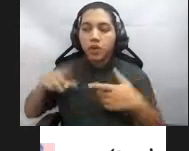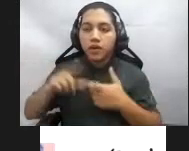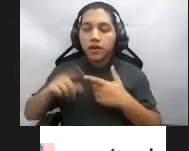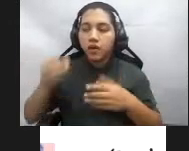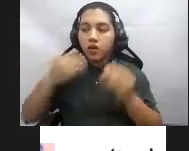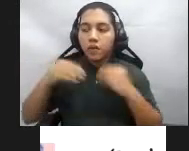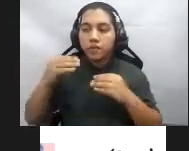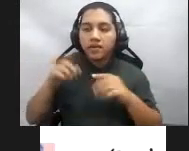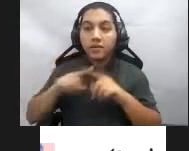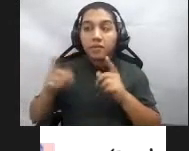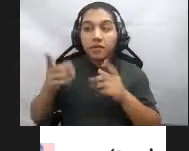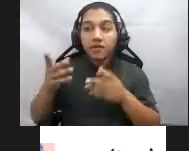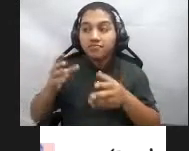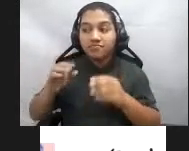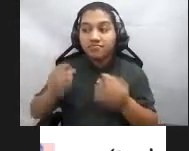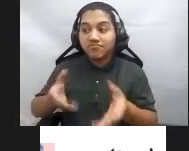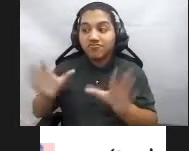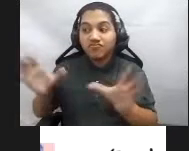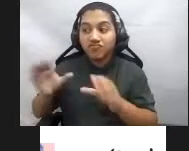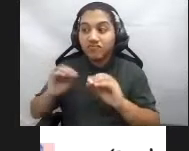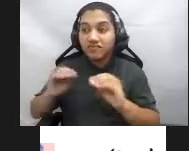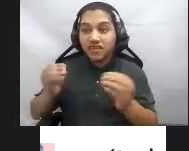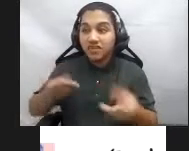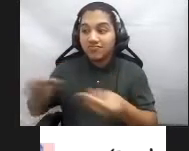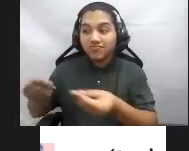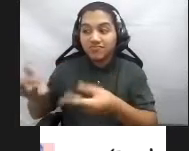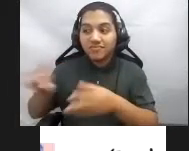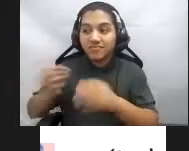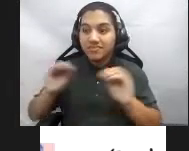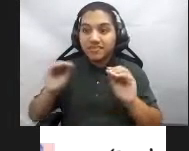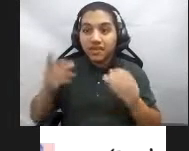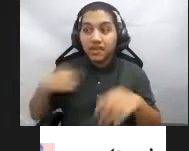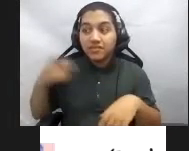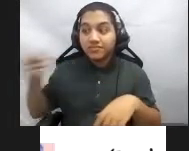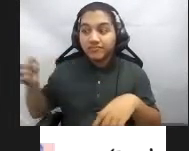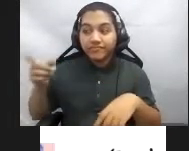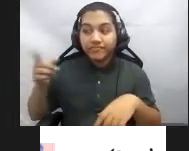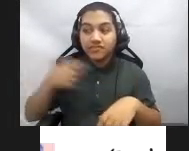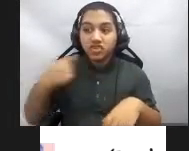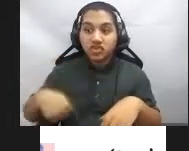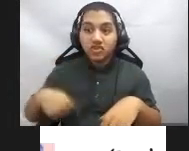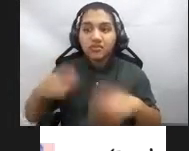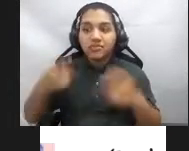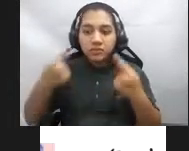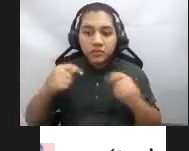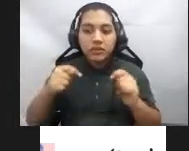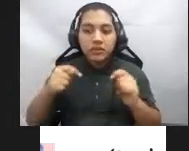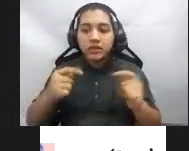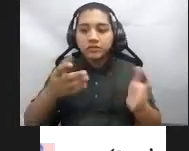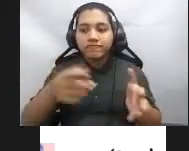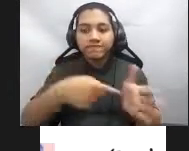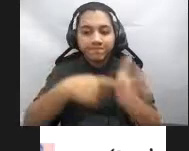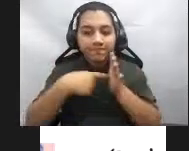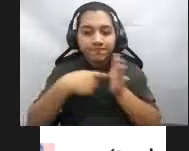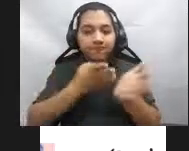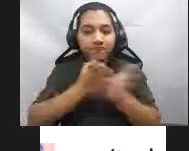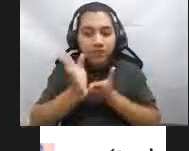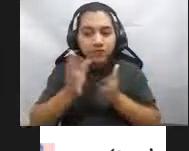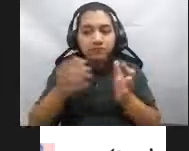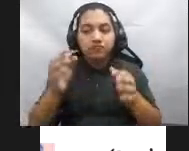nada de eso se cumplió. Y el chino trata de buscar la justicia, trata de reclamar sus derechos. Número uno,